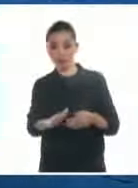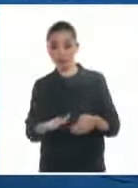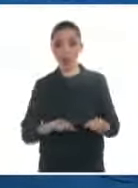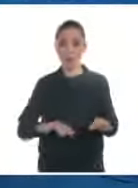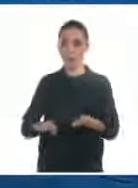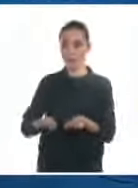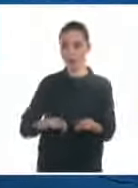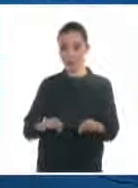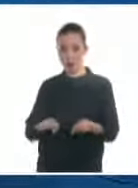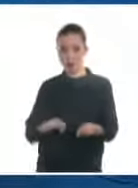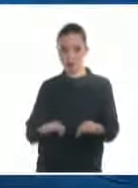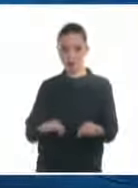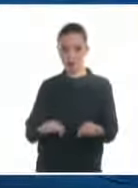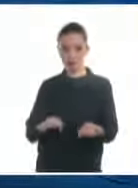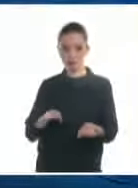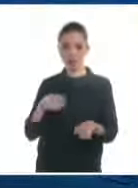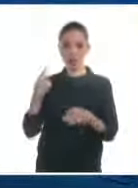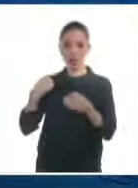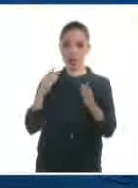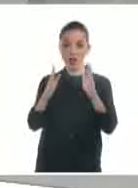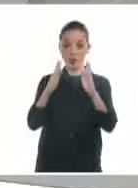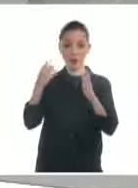anterior.